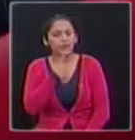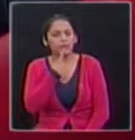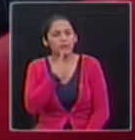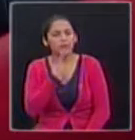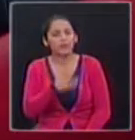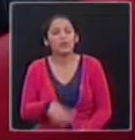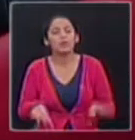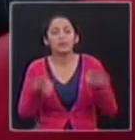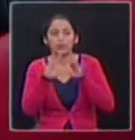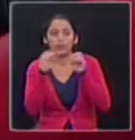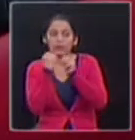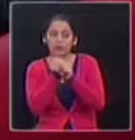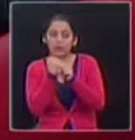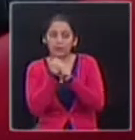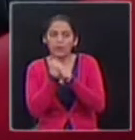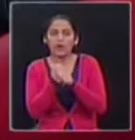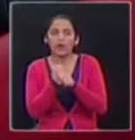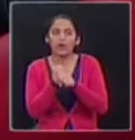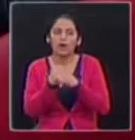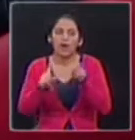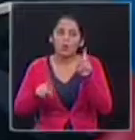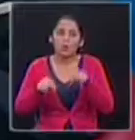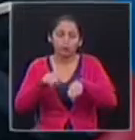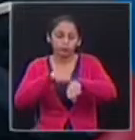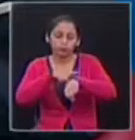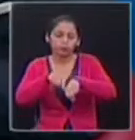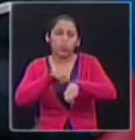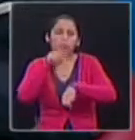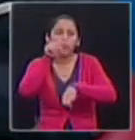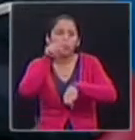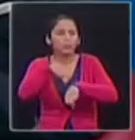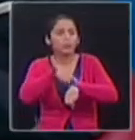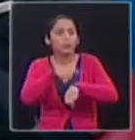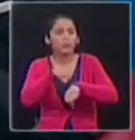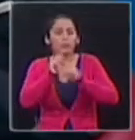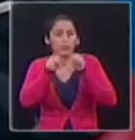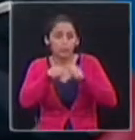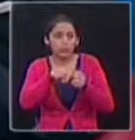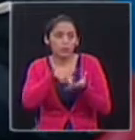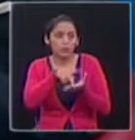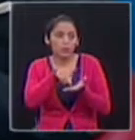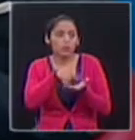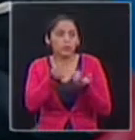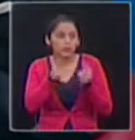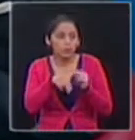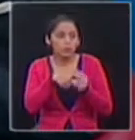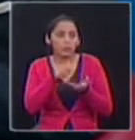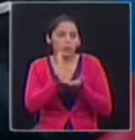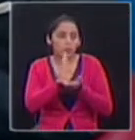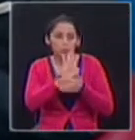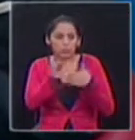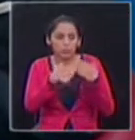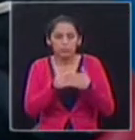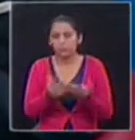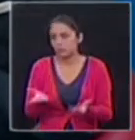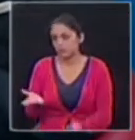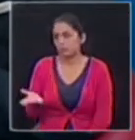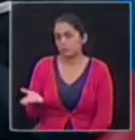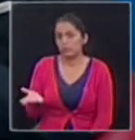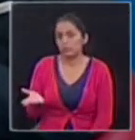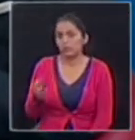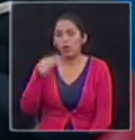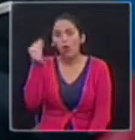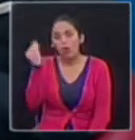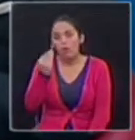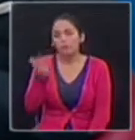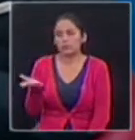horas con los beneficios sociales de ley. Efectivamente, y especialmente para los jóvenes. Los jóvenes en la actualidad, ustedes saben que estudian y se les hace